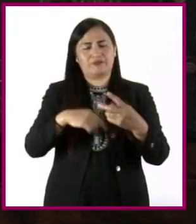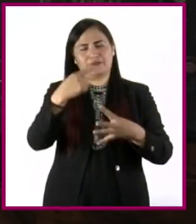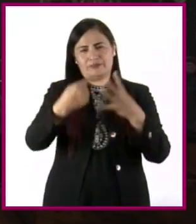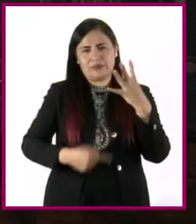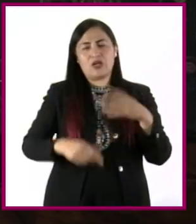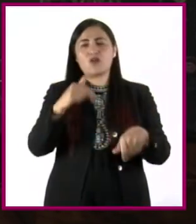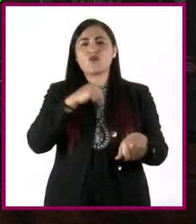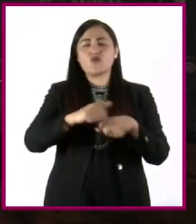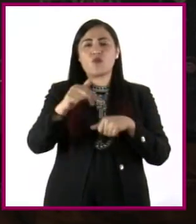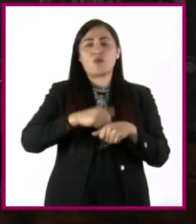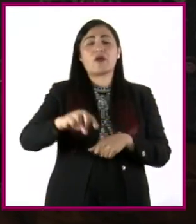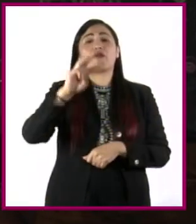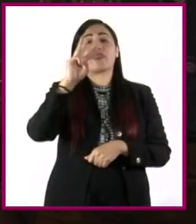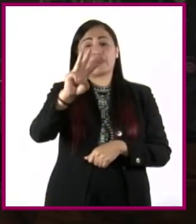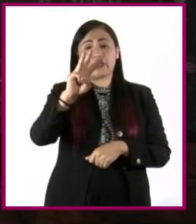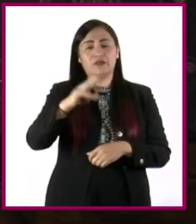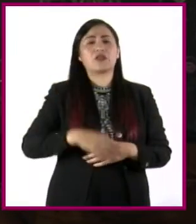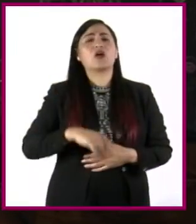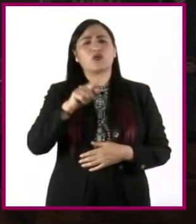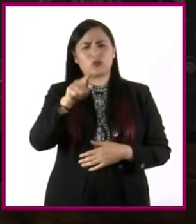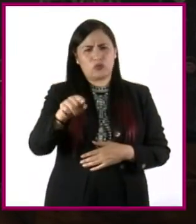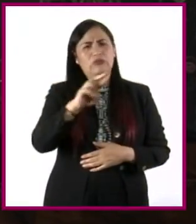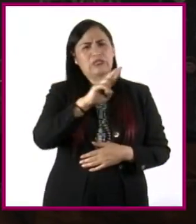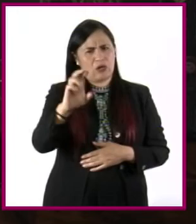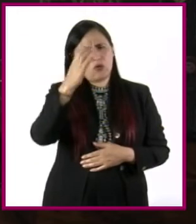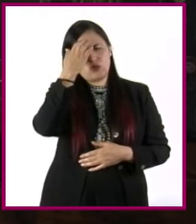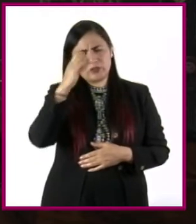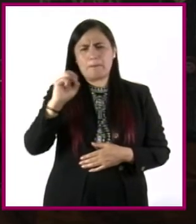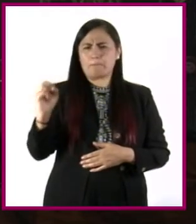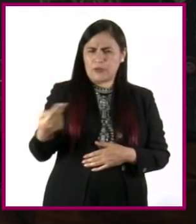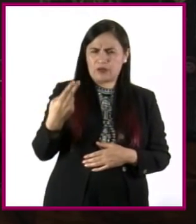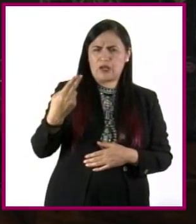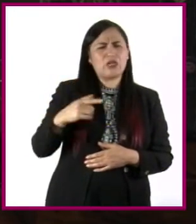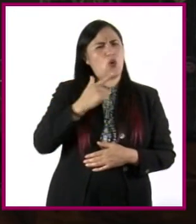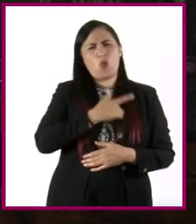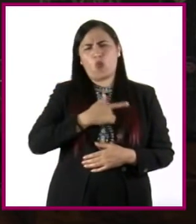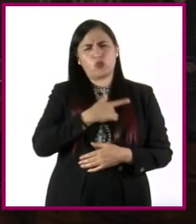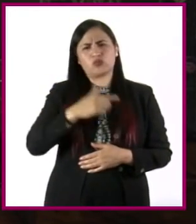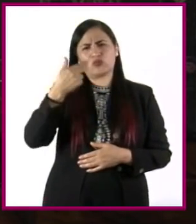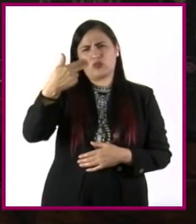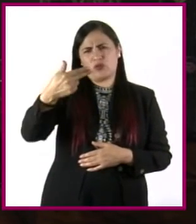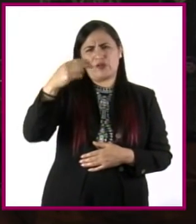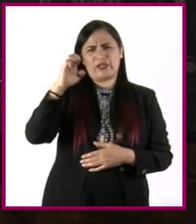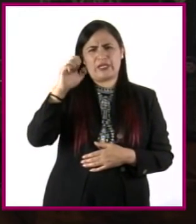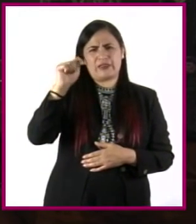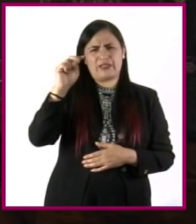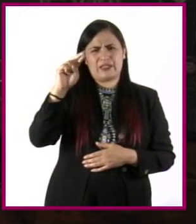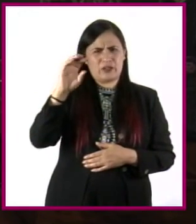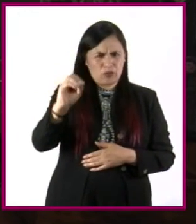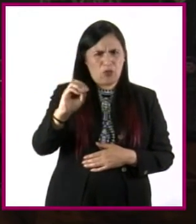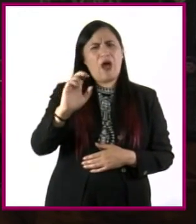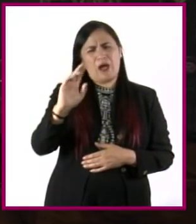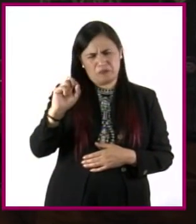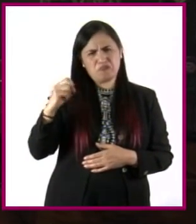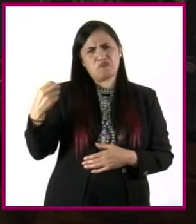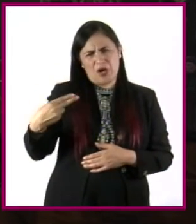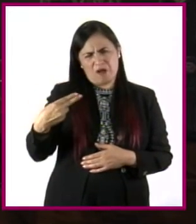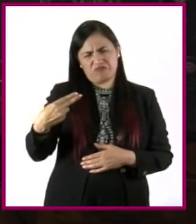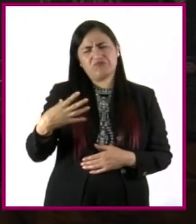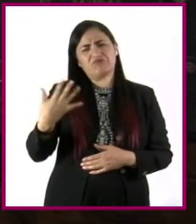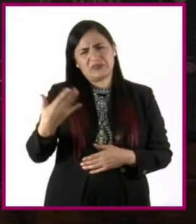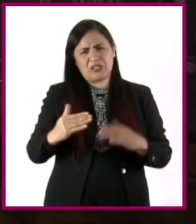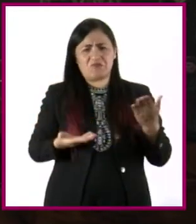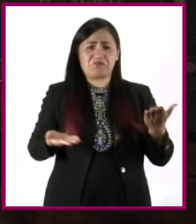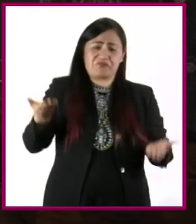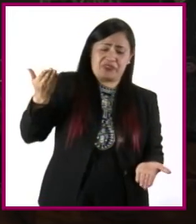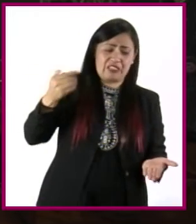Consejo ninja número 3. Reconoce tus privilegios. Si eres heterosexual, tienes privilegios. Como dijimos antes, la cancha está inclinada